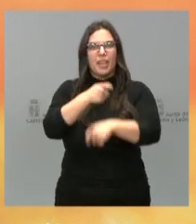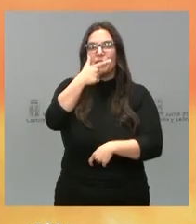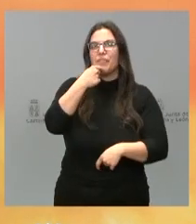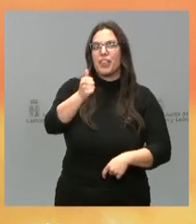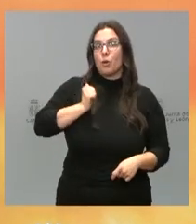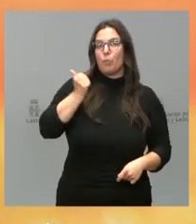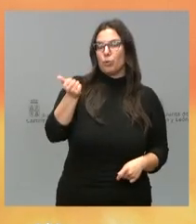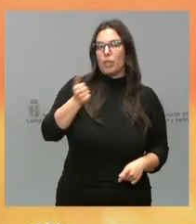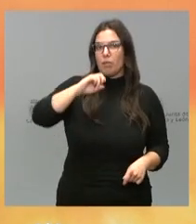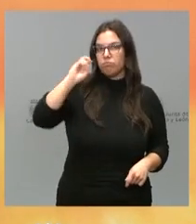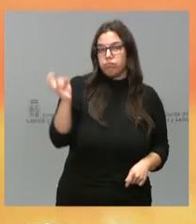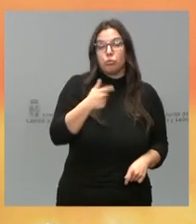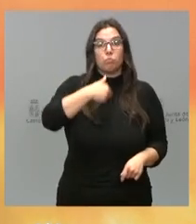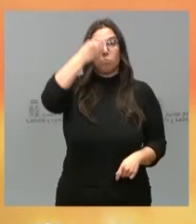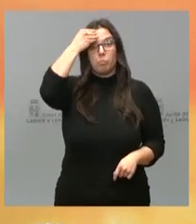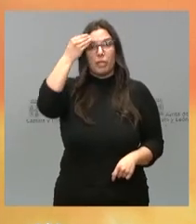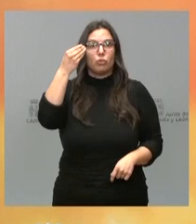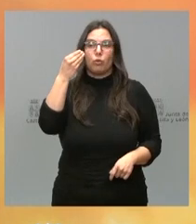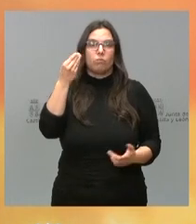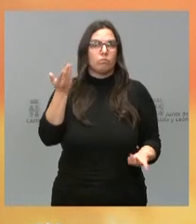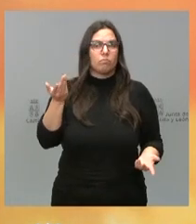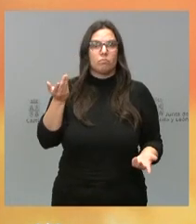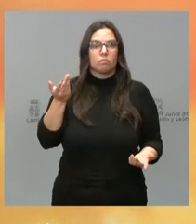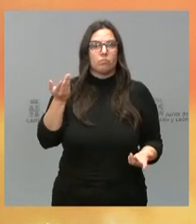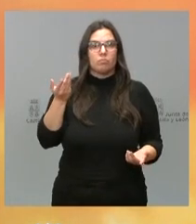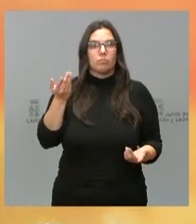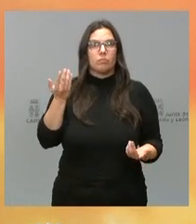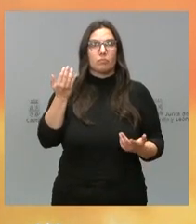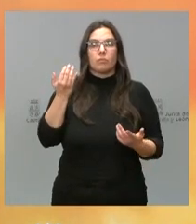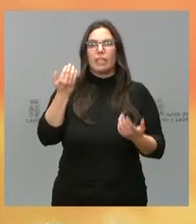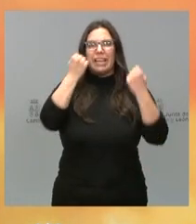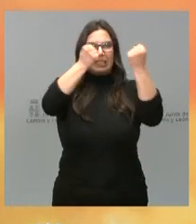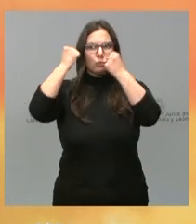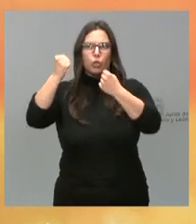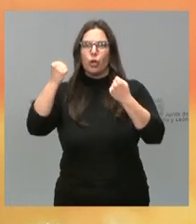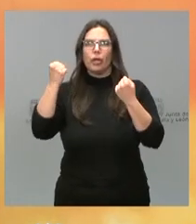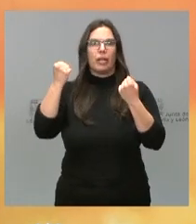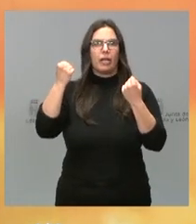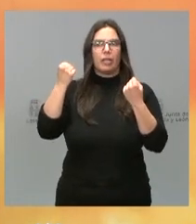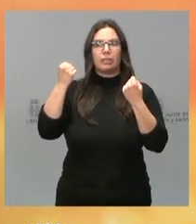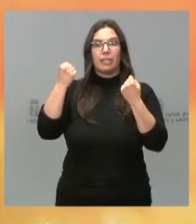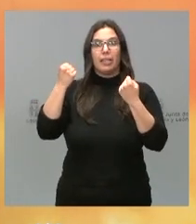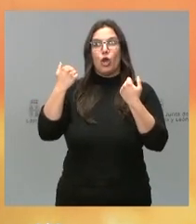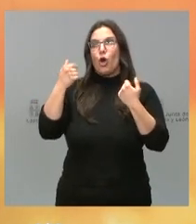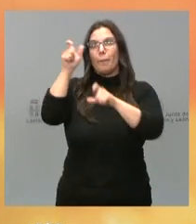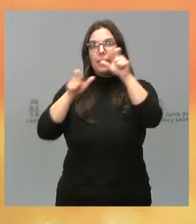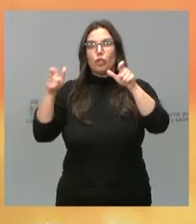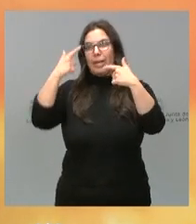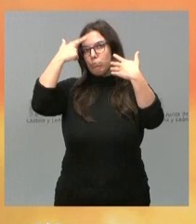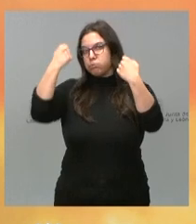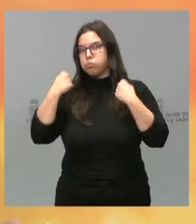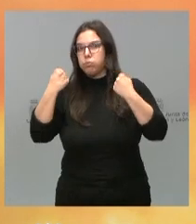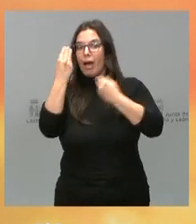Bueno yo creo que son muchos los institutos e instituciones que se dedican al análisis de los beneficios